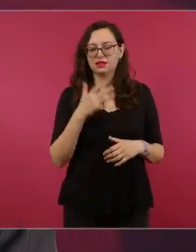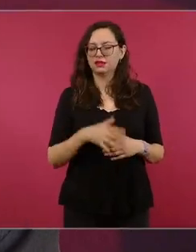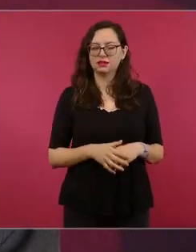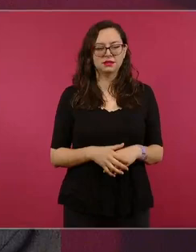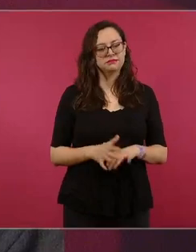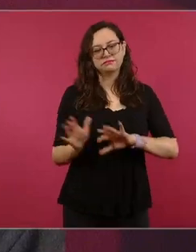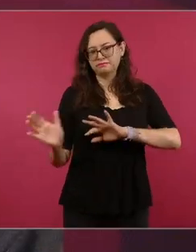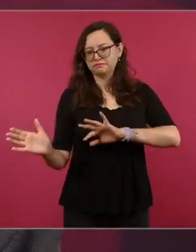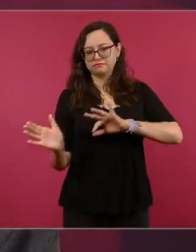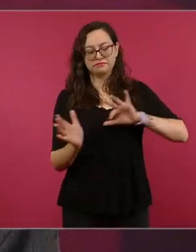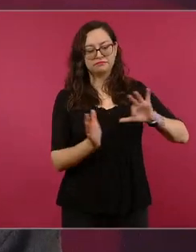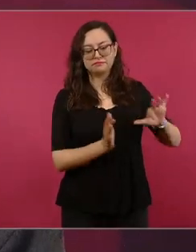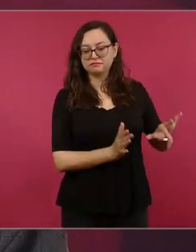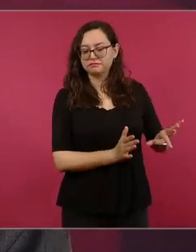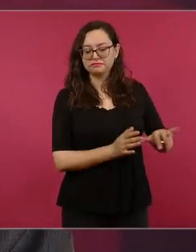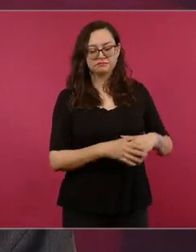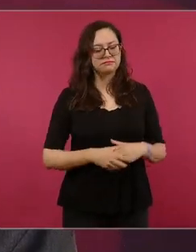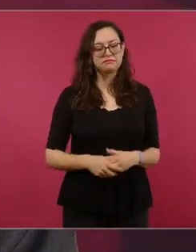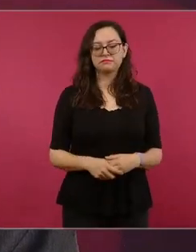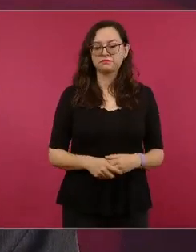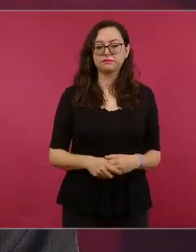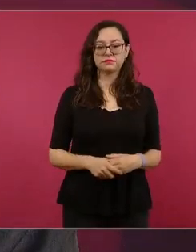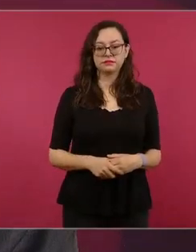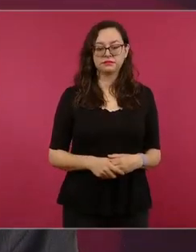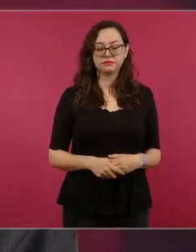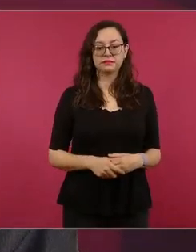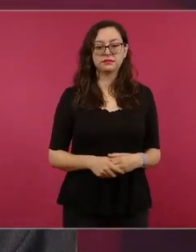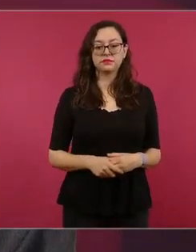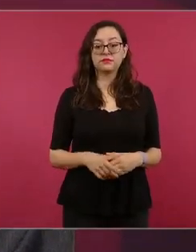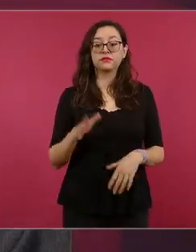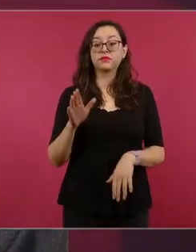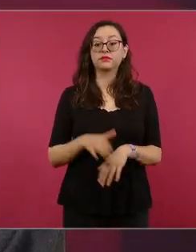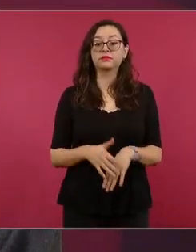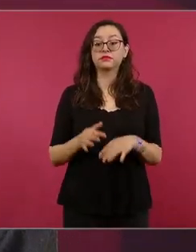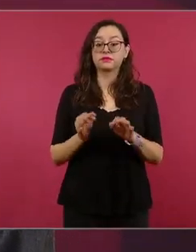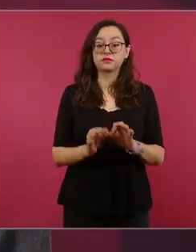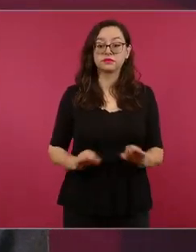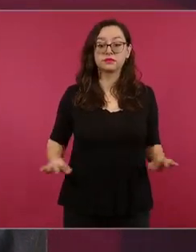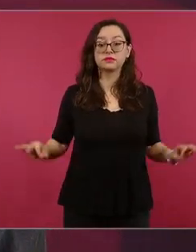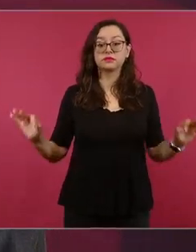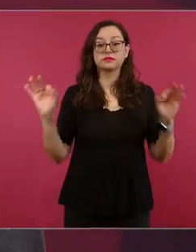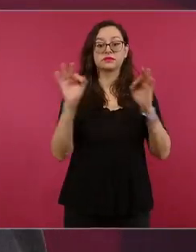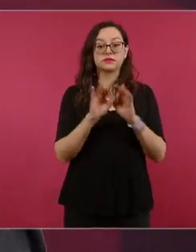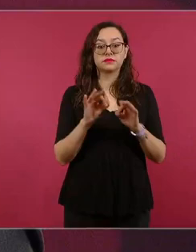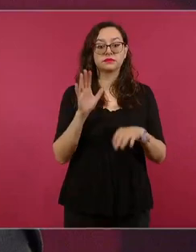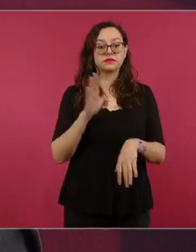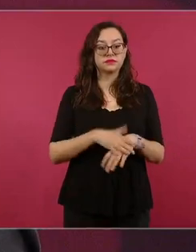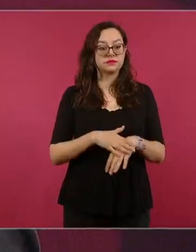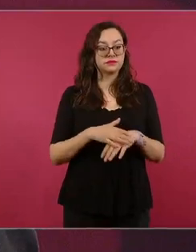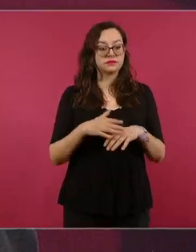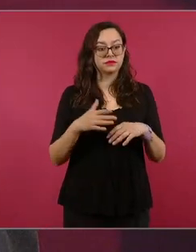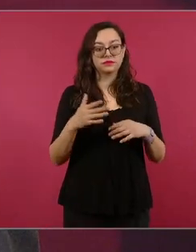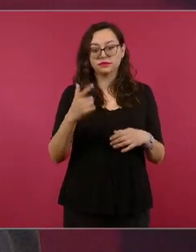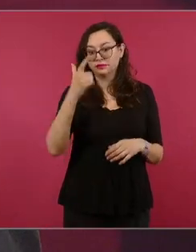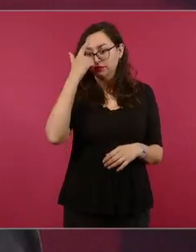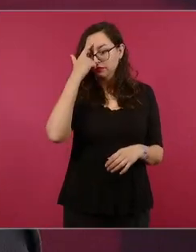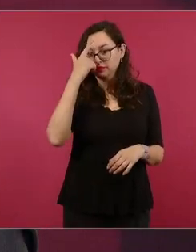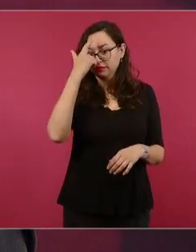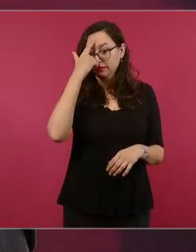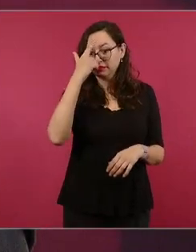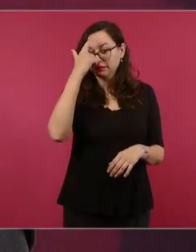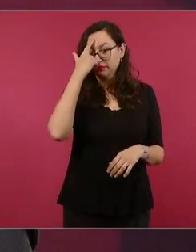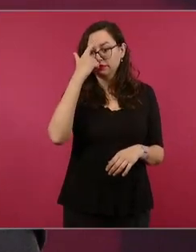y que se piense que lo más importante de todo, lo que